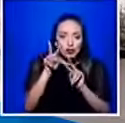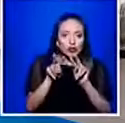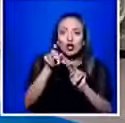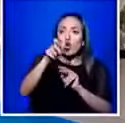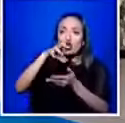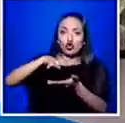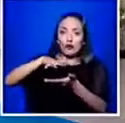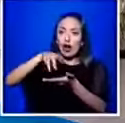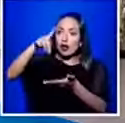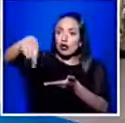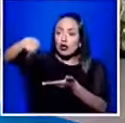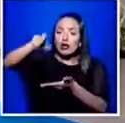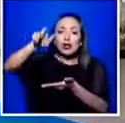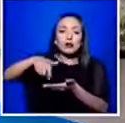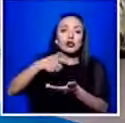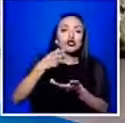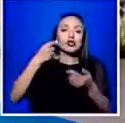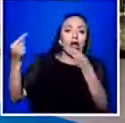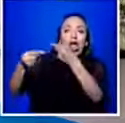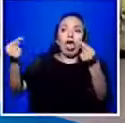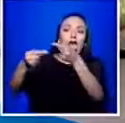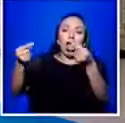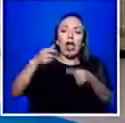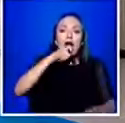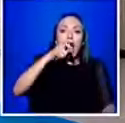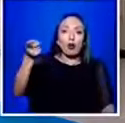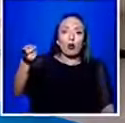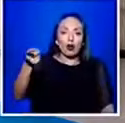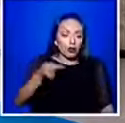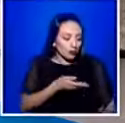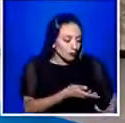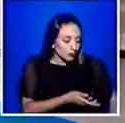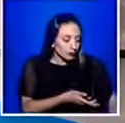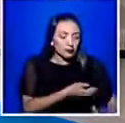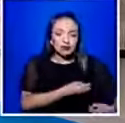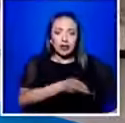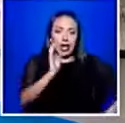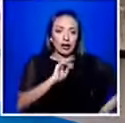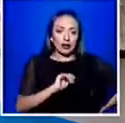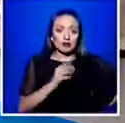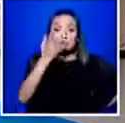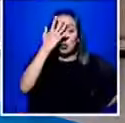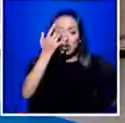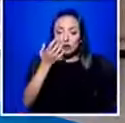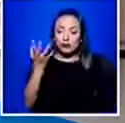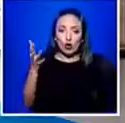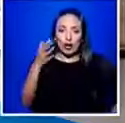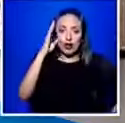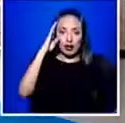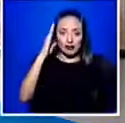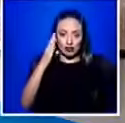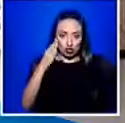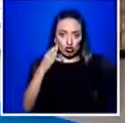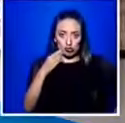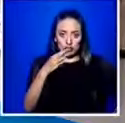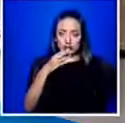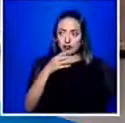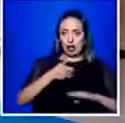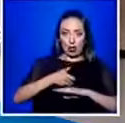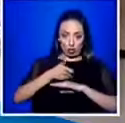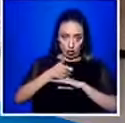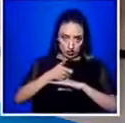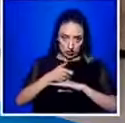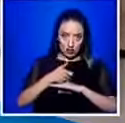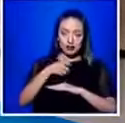los vecinos hacen de todo, hasta se pelean por el agua, y aquí se desperdicia. ¿Por qué? Porque no hay la atención de las autoridades, no hay el